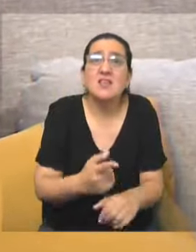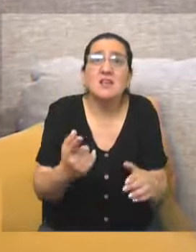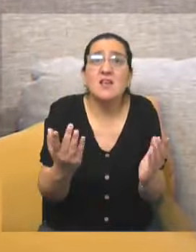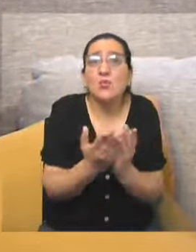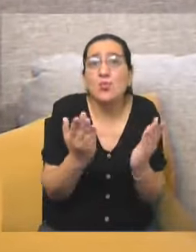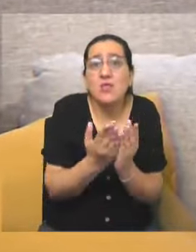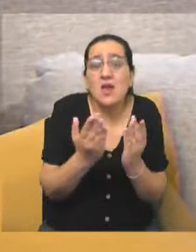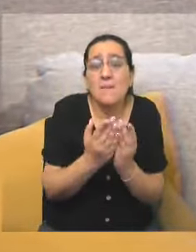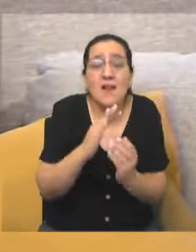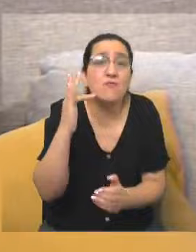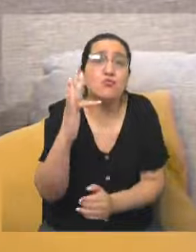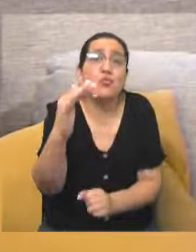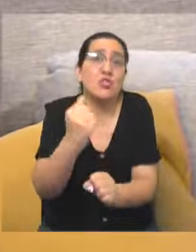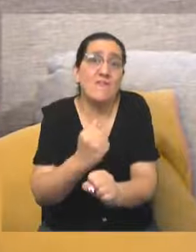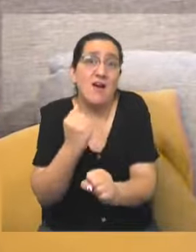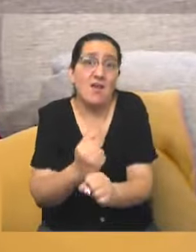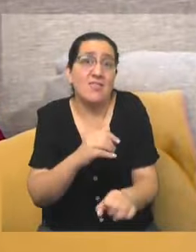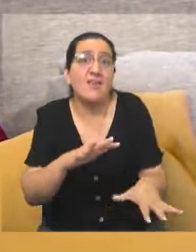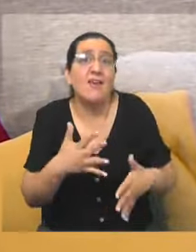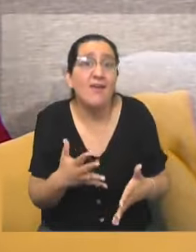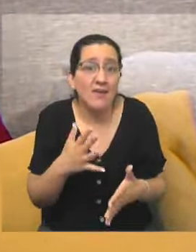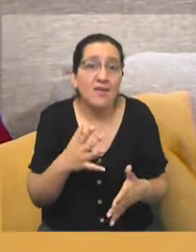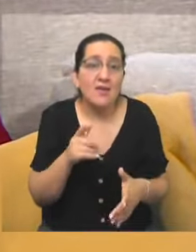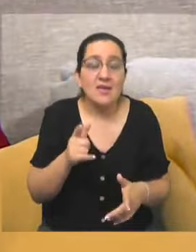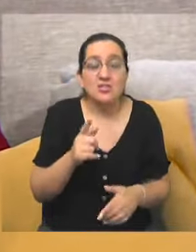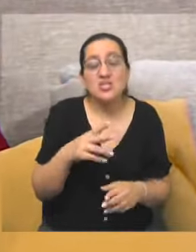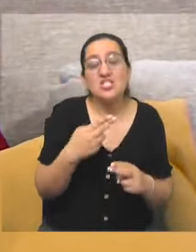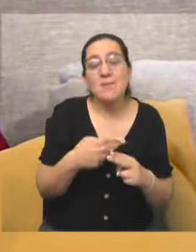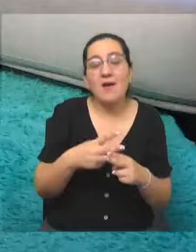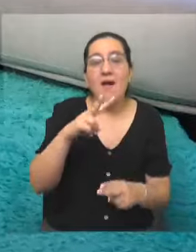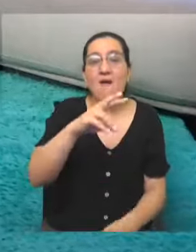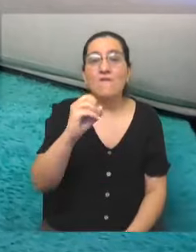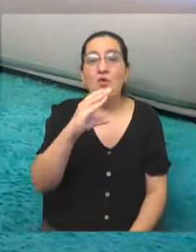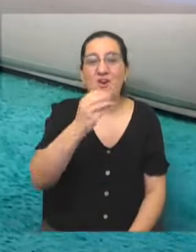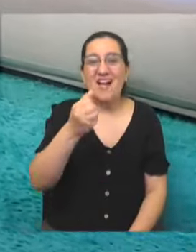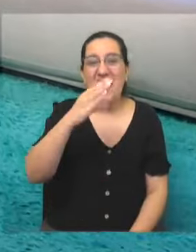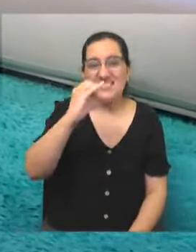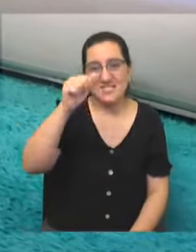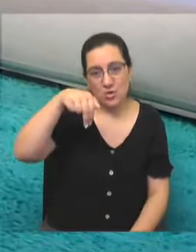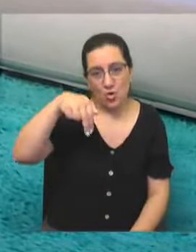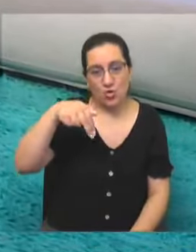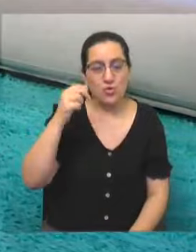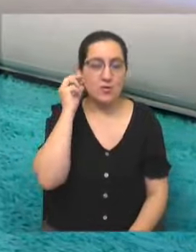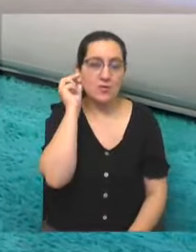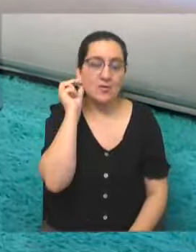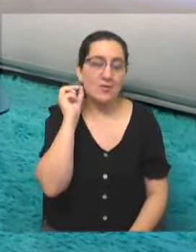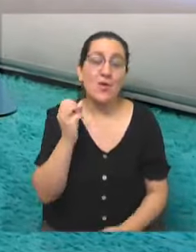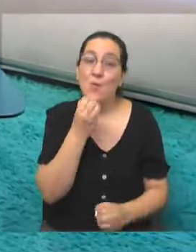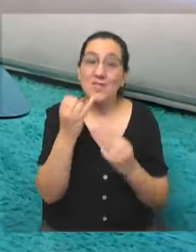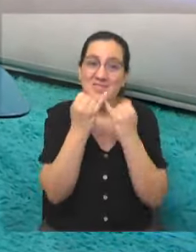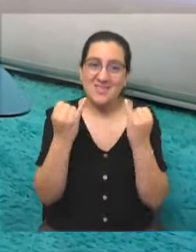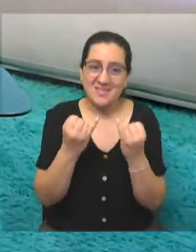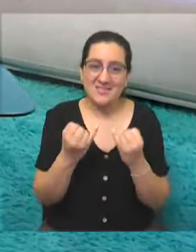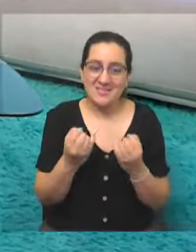laboral. Y es nada más y nada menos que eso que les llaman la vocación. La vocación. Bienvenido, Juan. ¿Cómo están? ¿Bien? Buenos días. Muy buenos días. ¿Andan bien? ¿A